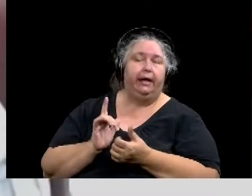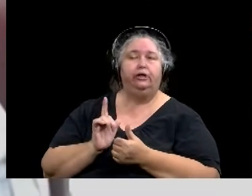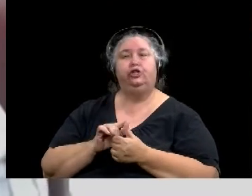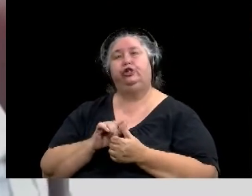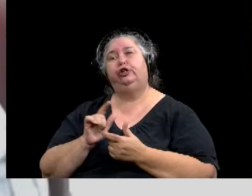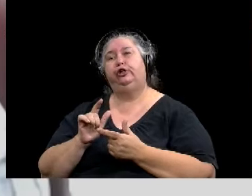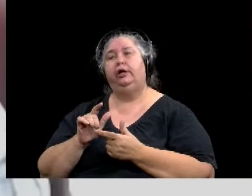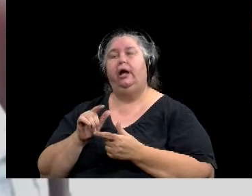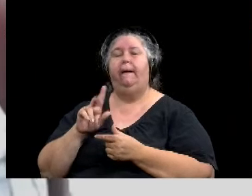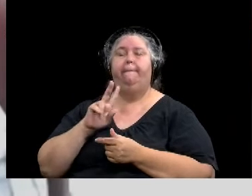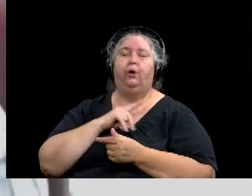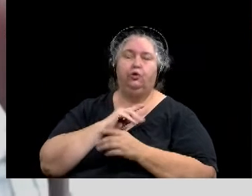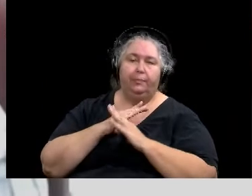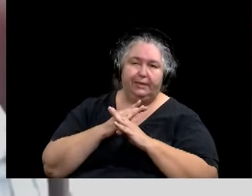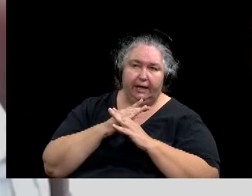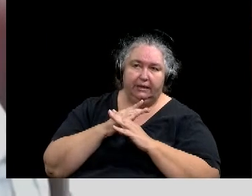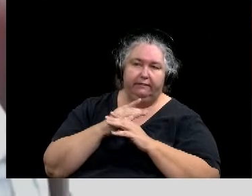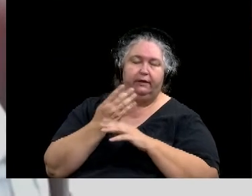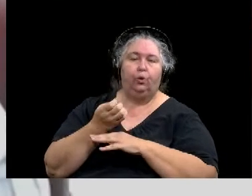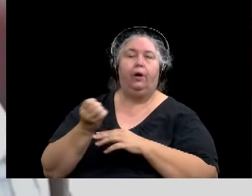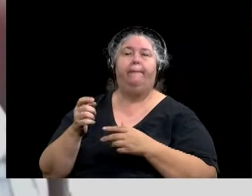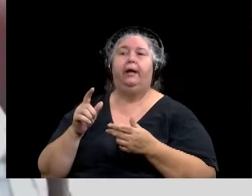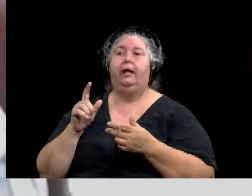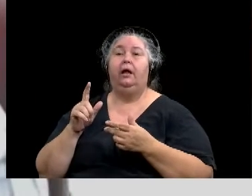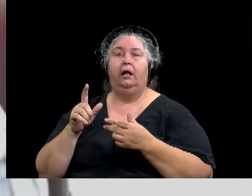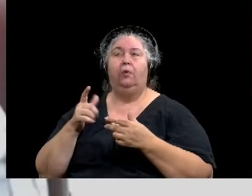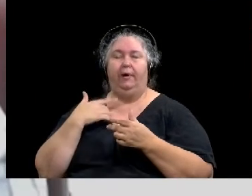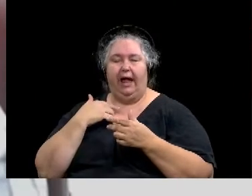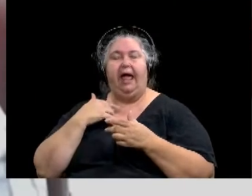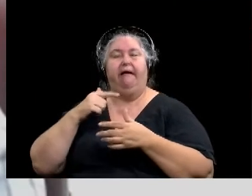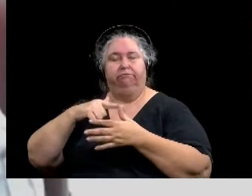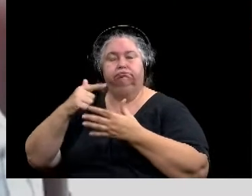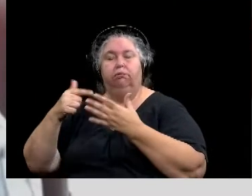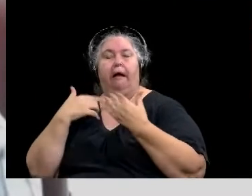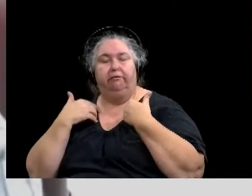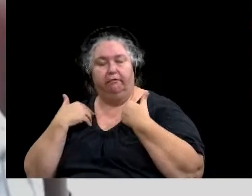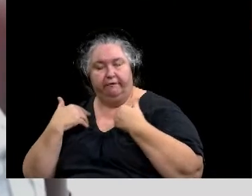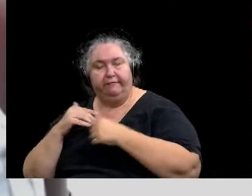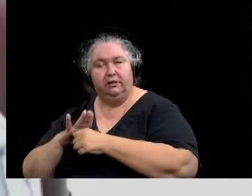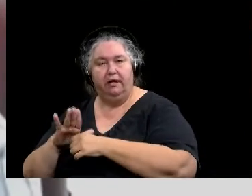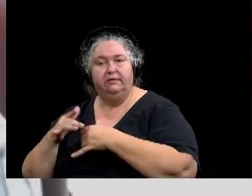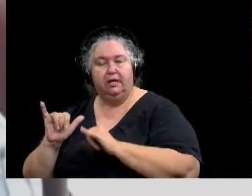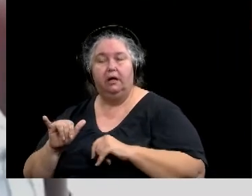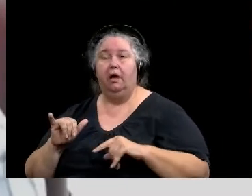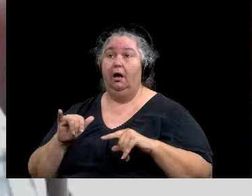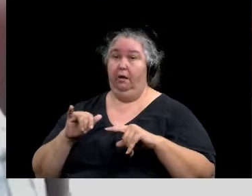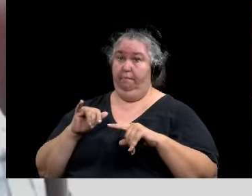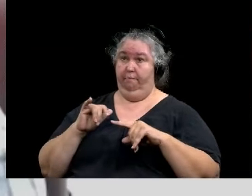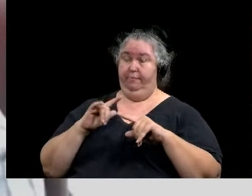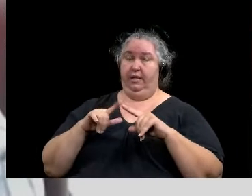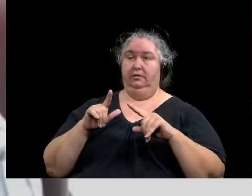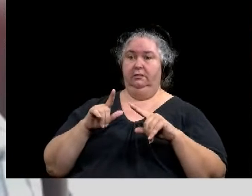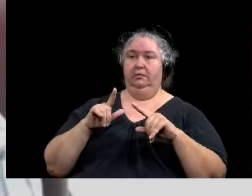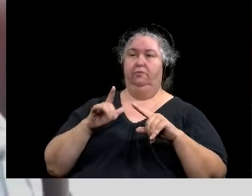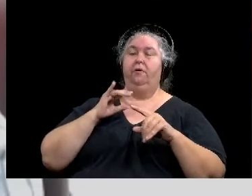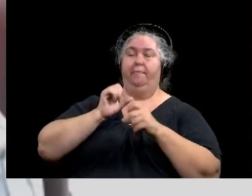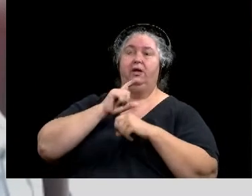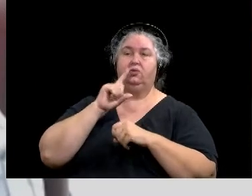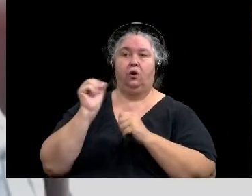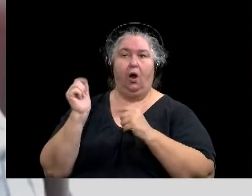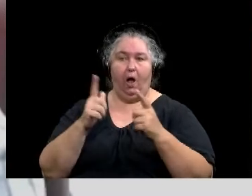medicina sal manejadas y todos estamos esté procesando todo